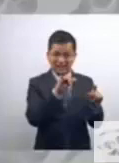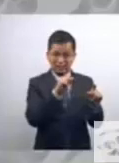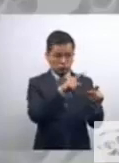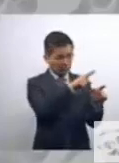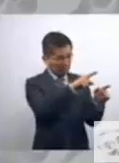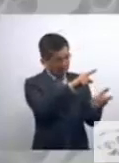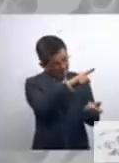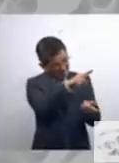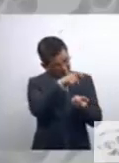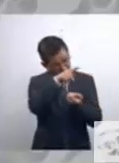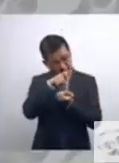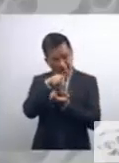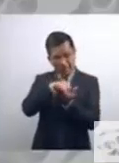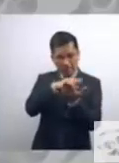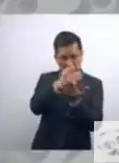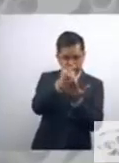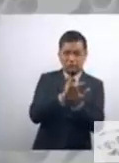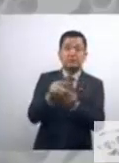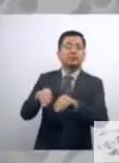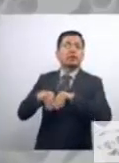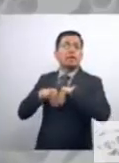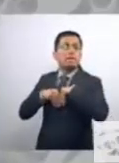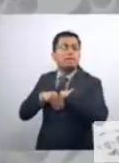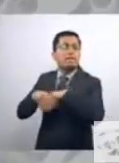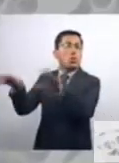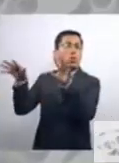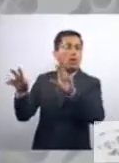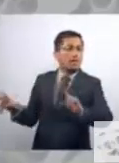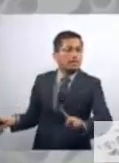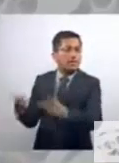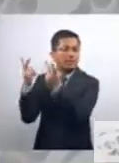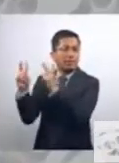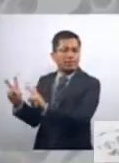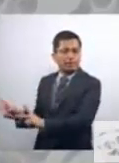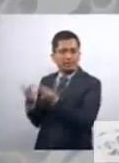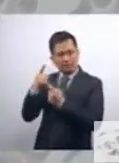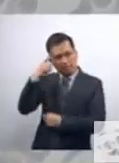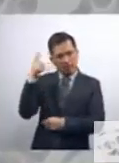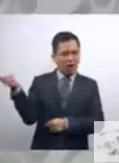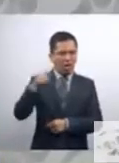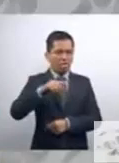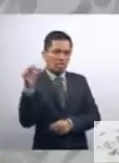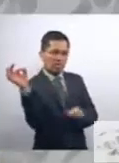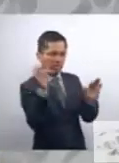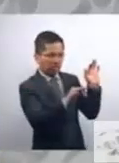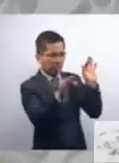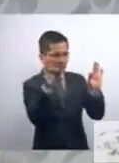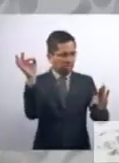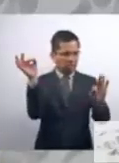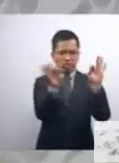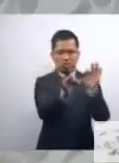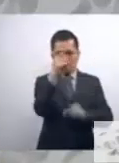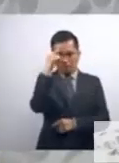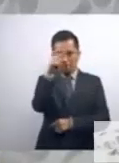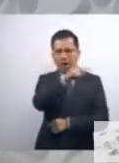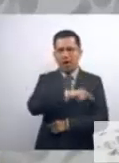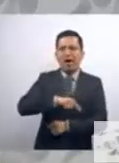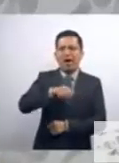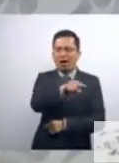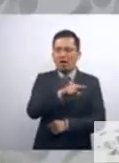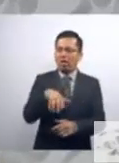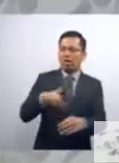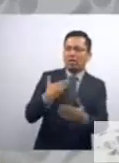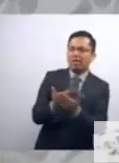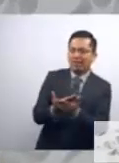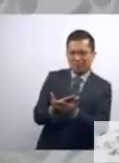perfilaban personas para influir subconscientemente en preferencias electorales. Este caso terminó con comparecencias en el Congreso